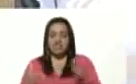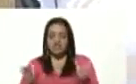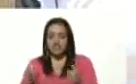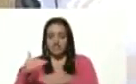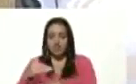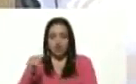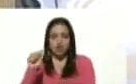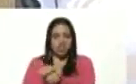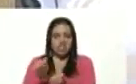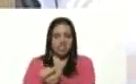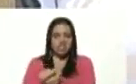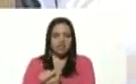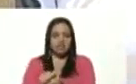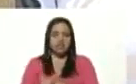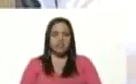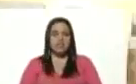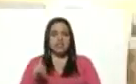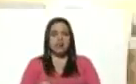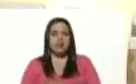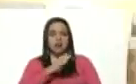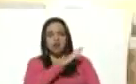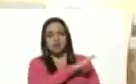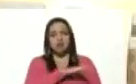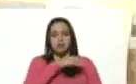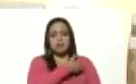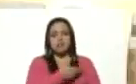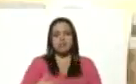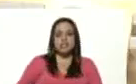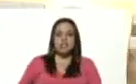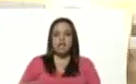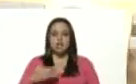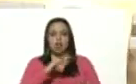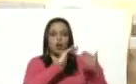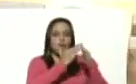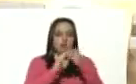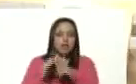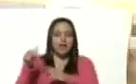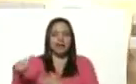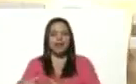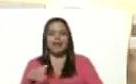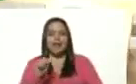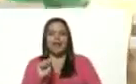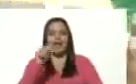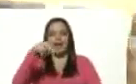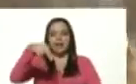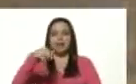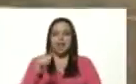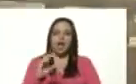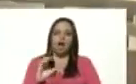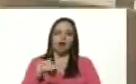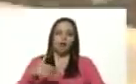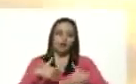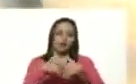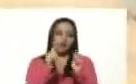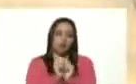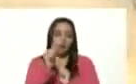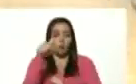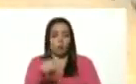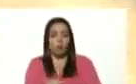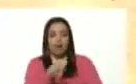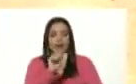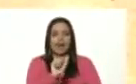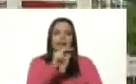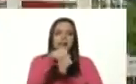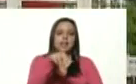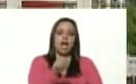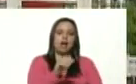nuestro glorioso Consejo Presidencial de Comunas de Anaco, estado Anzoátegui. Hoy ANACO cuenta con